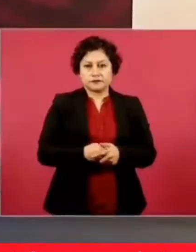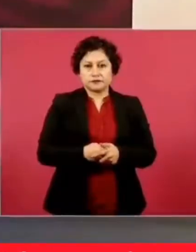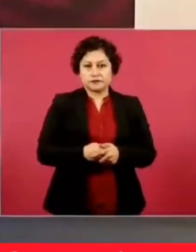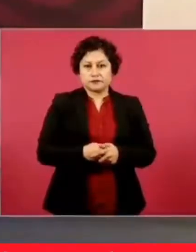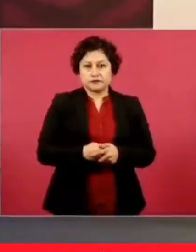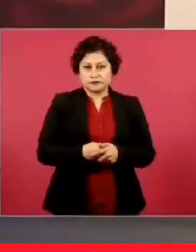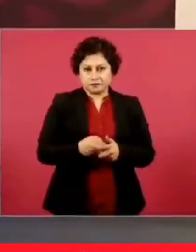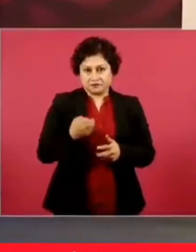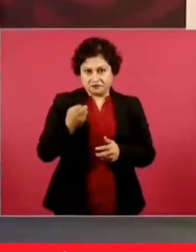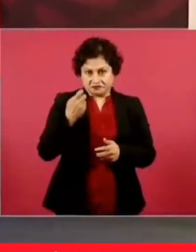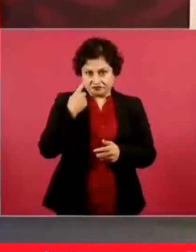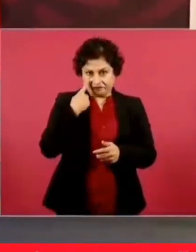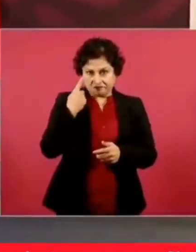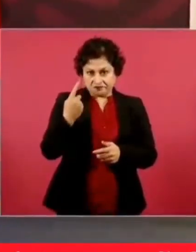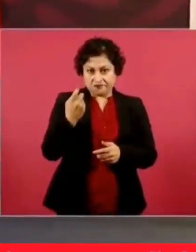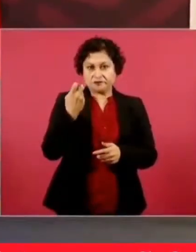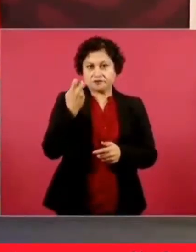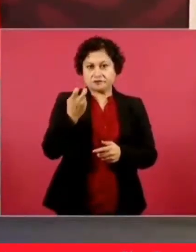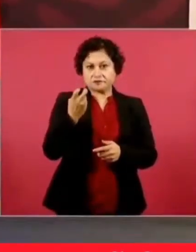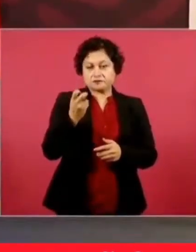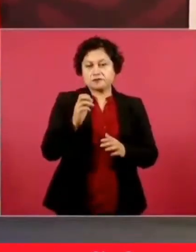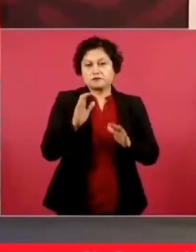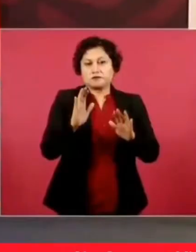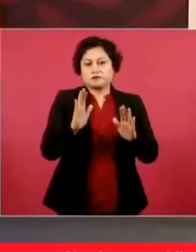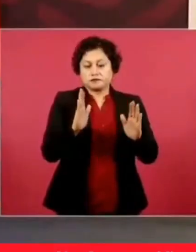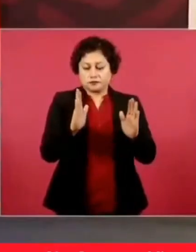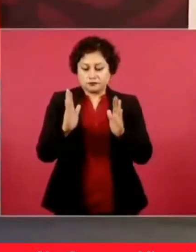Y esto nuestro es pandemia.